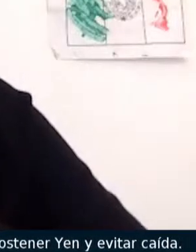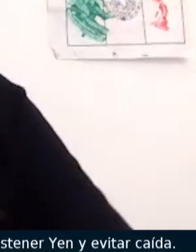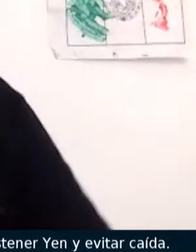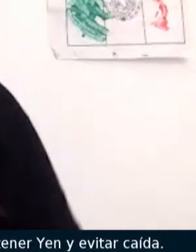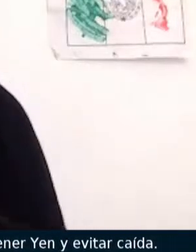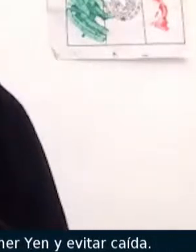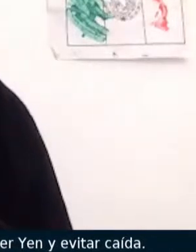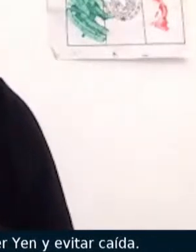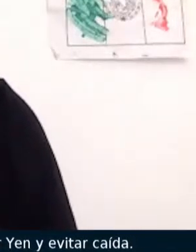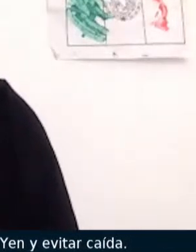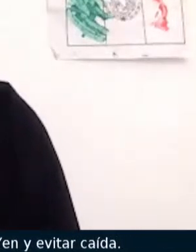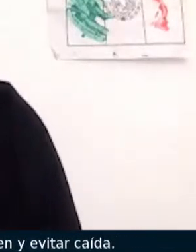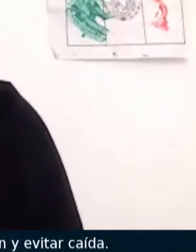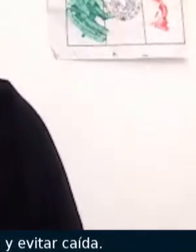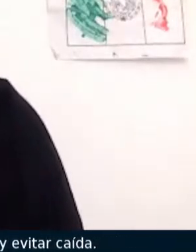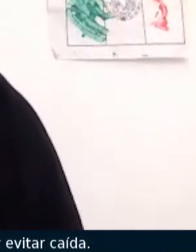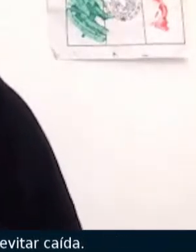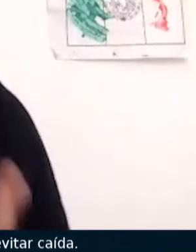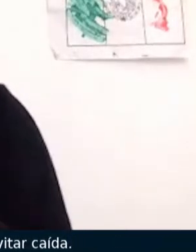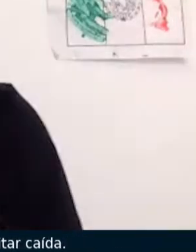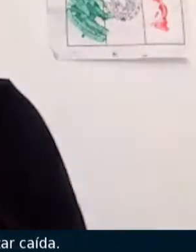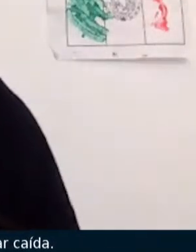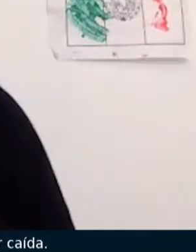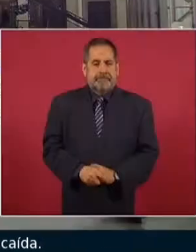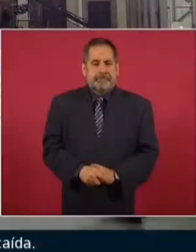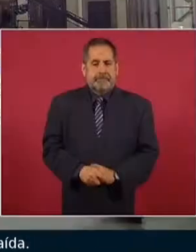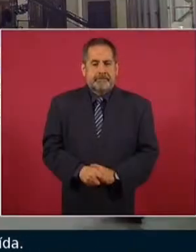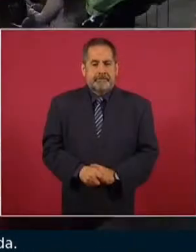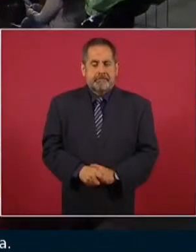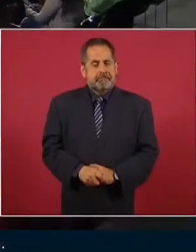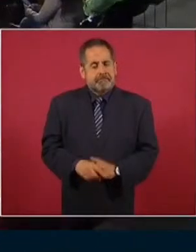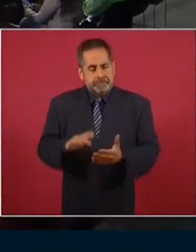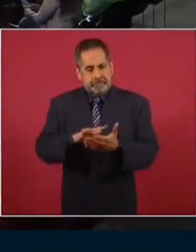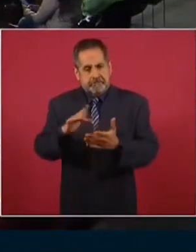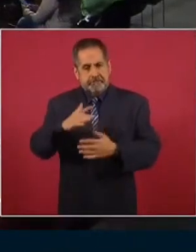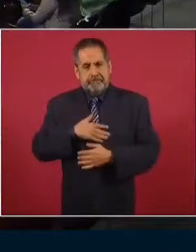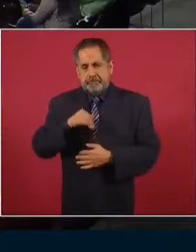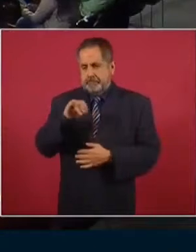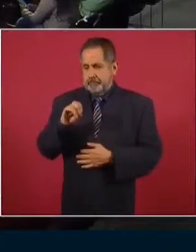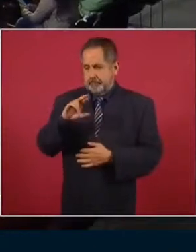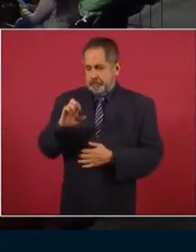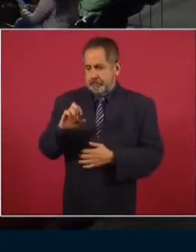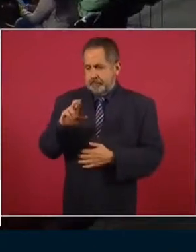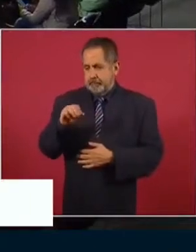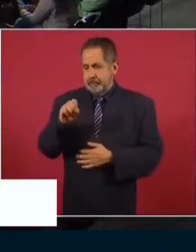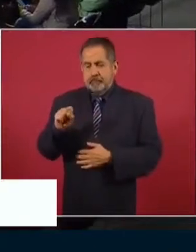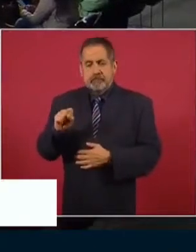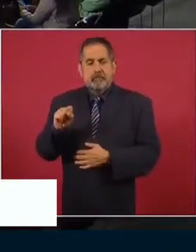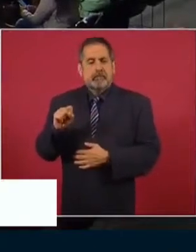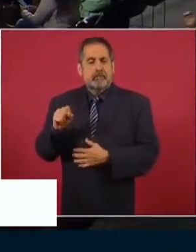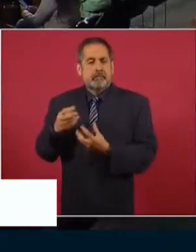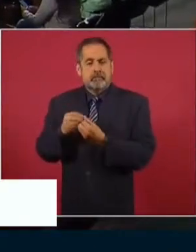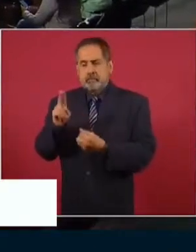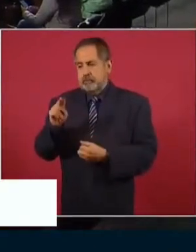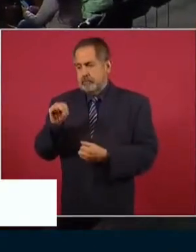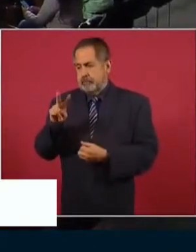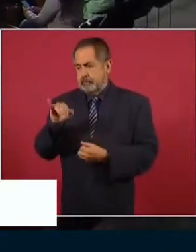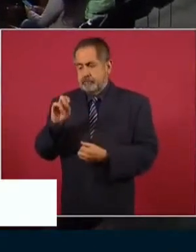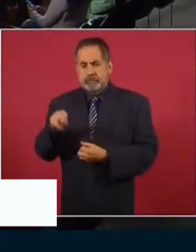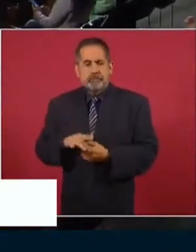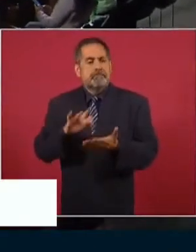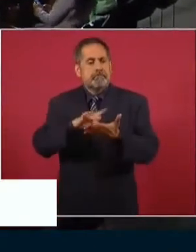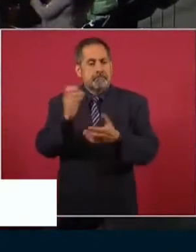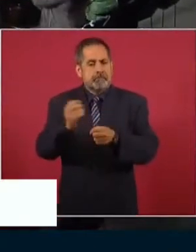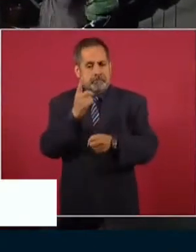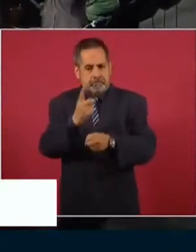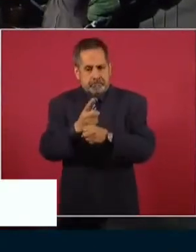Bueno, para quien no lo vio, Jorge Ramos, como periódicamente hace, fue a la mañanera de hoy a dar el número acumulado de homicidios dolosos en esta